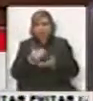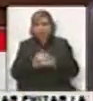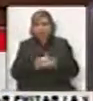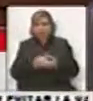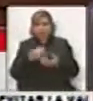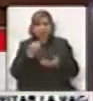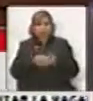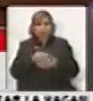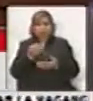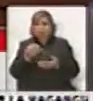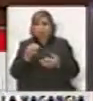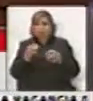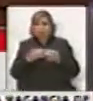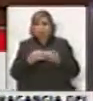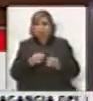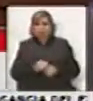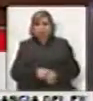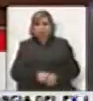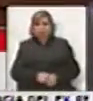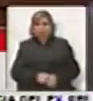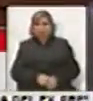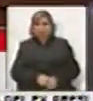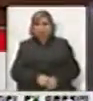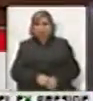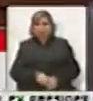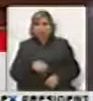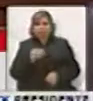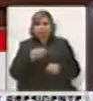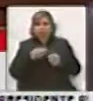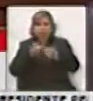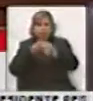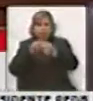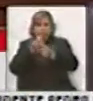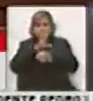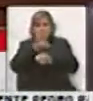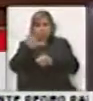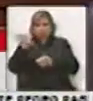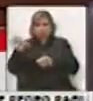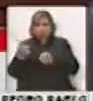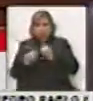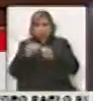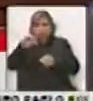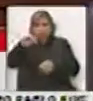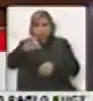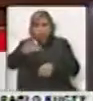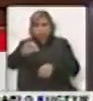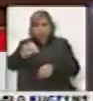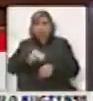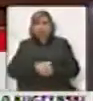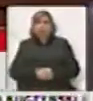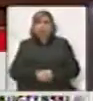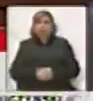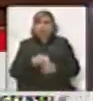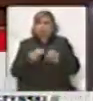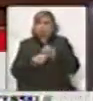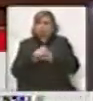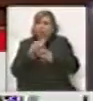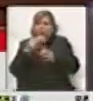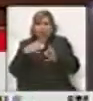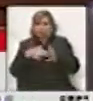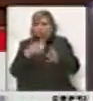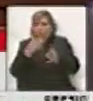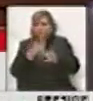presidente, para compra colectiva de pesticidas, compra colectiva de semillas, para que se pueda construir lo que se